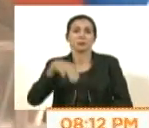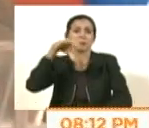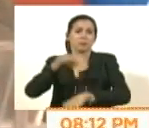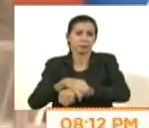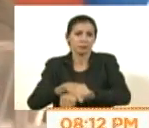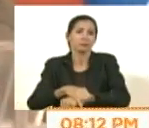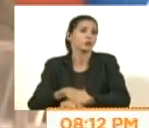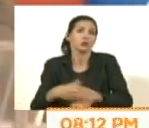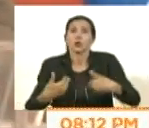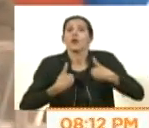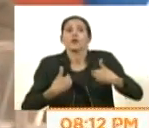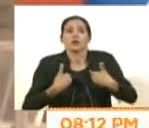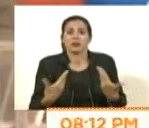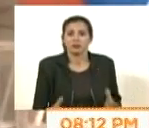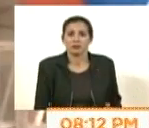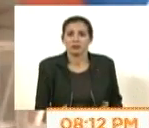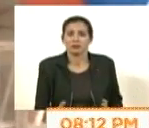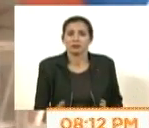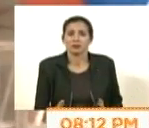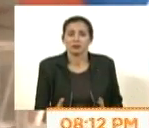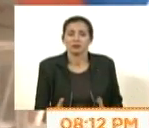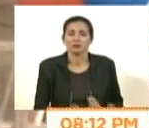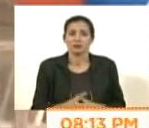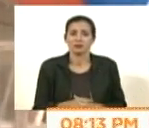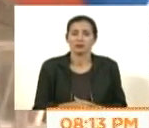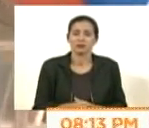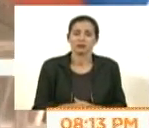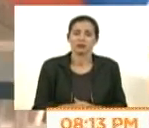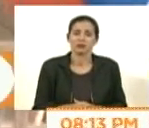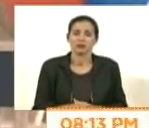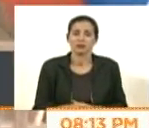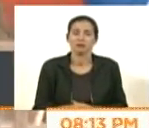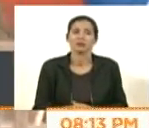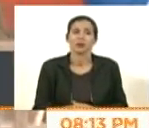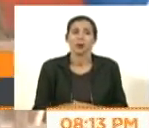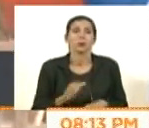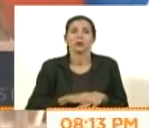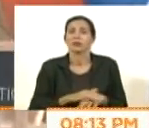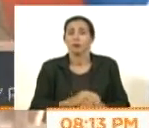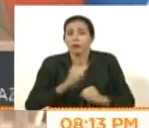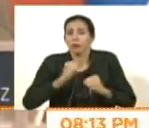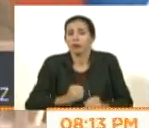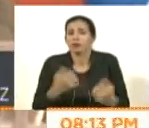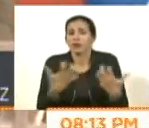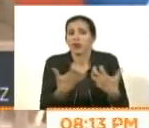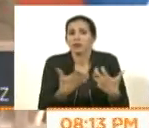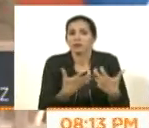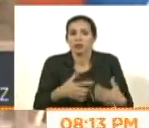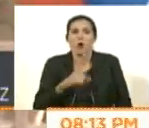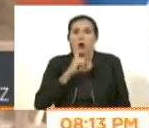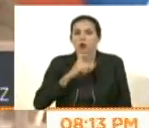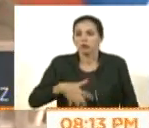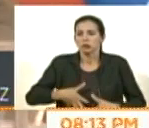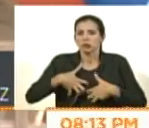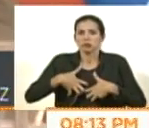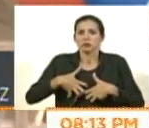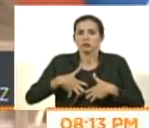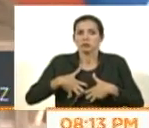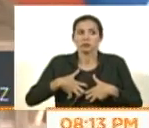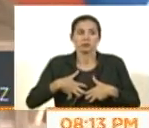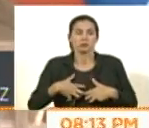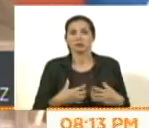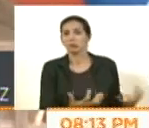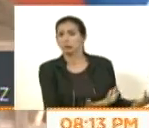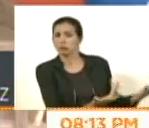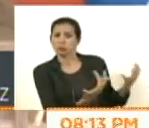víctima de esta violencia exacerbada de la derecha, donde su frustración